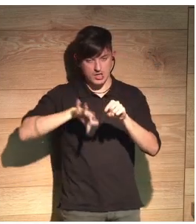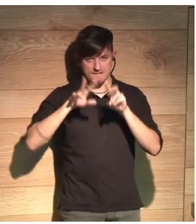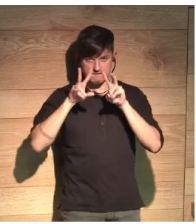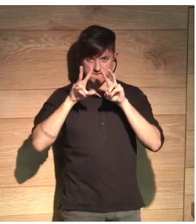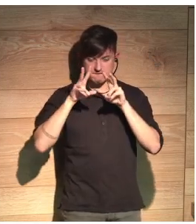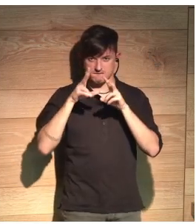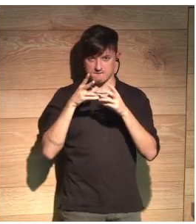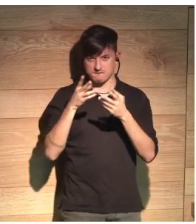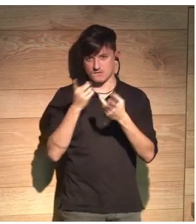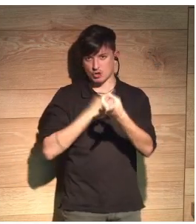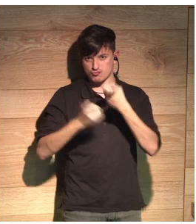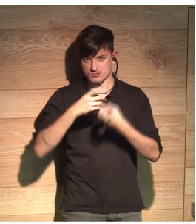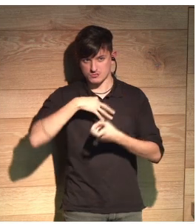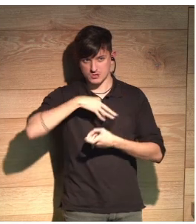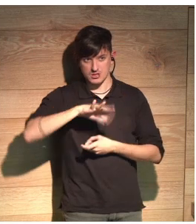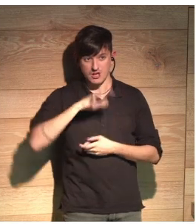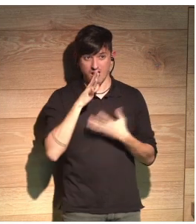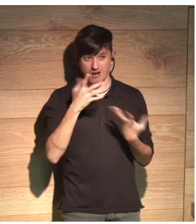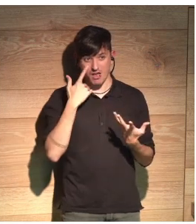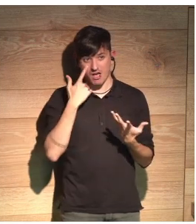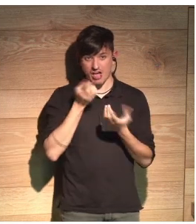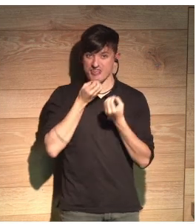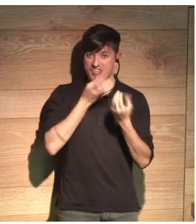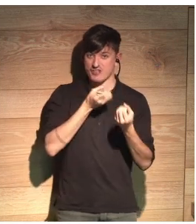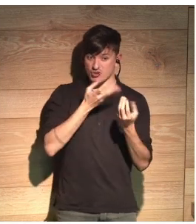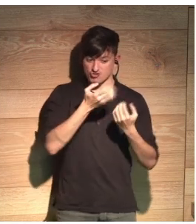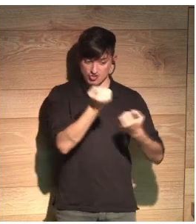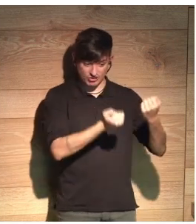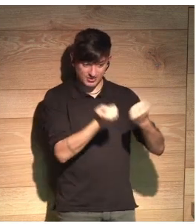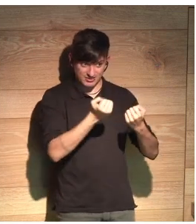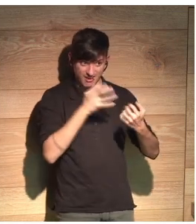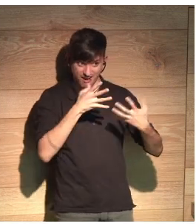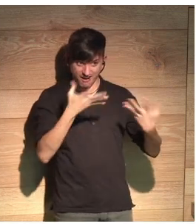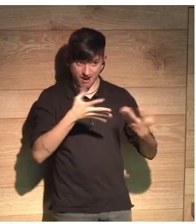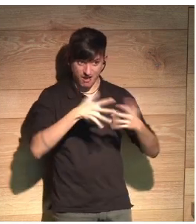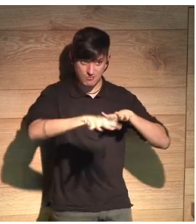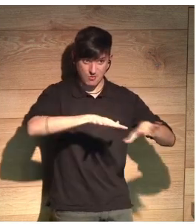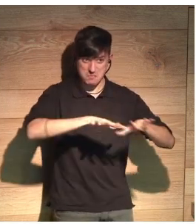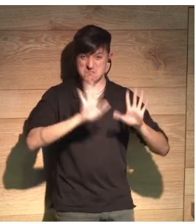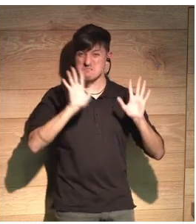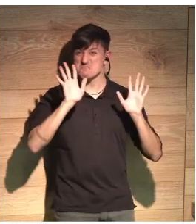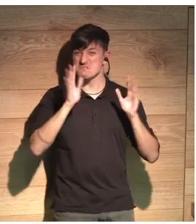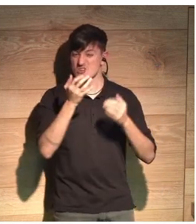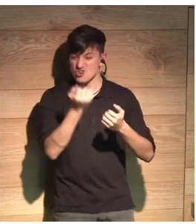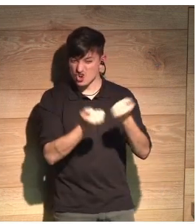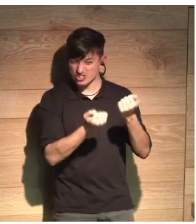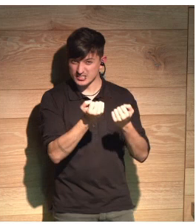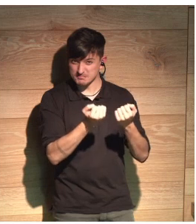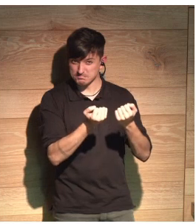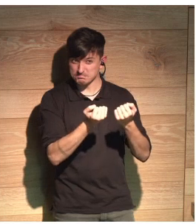ahora mismo estamos viendo datos sobre la gente que está conectando los coches que se están moviendo pero el coche en sí mismo no solamente